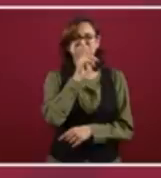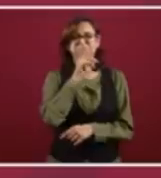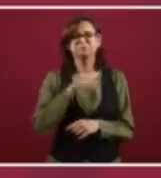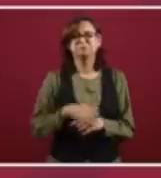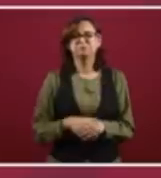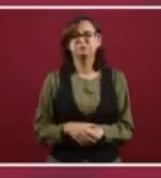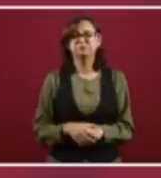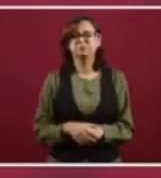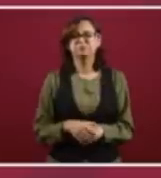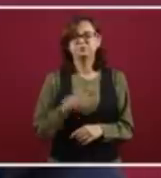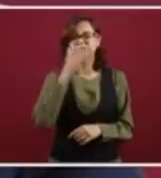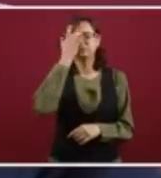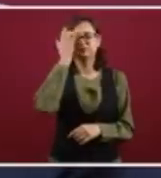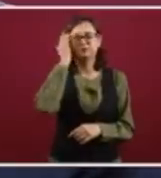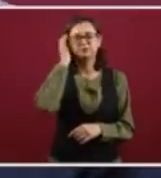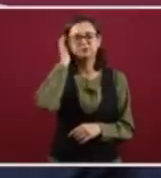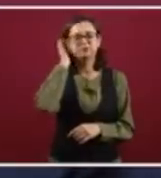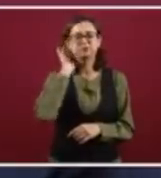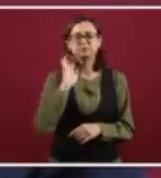convencer,